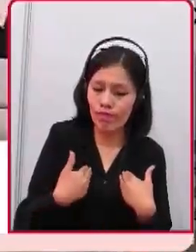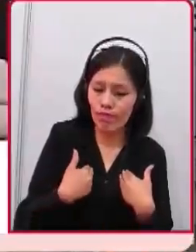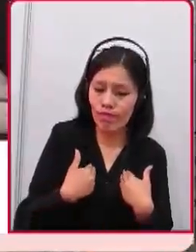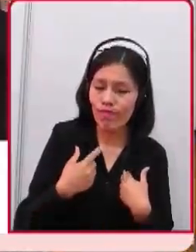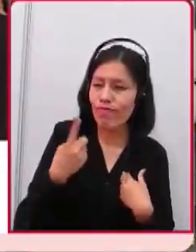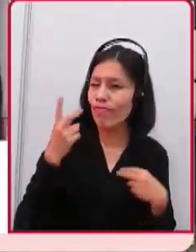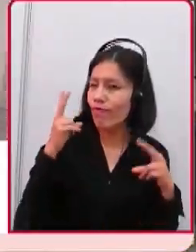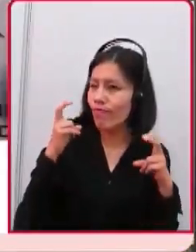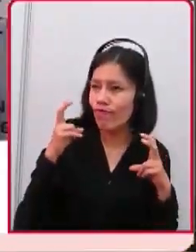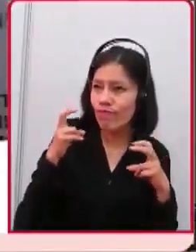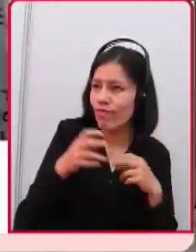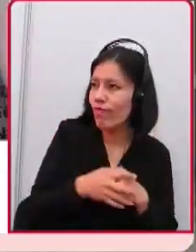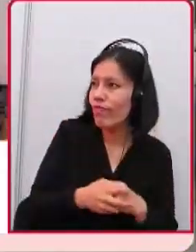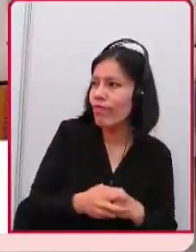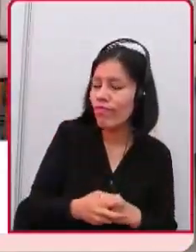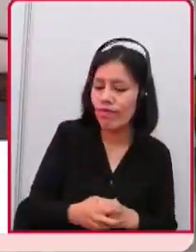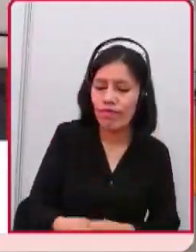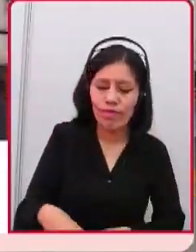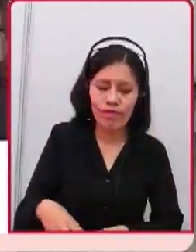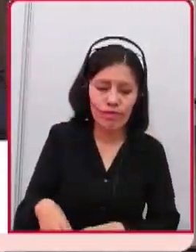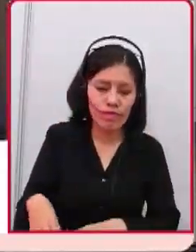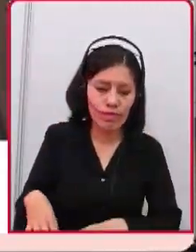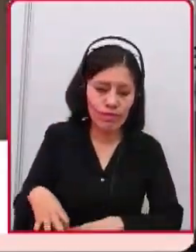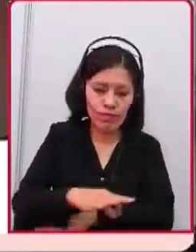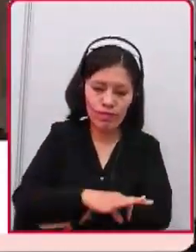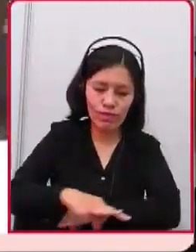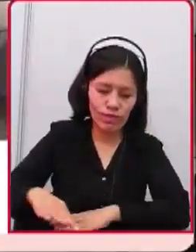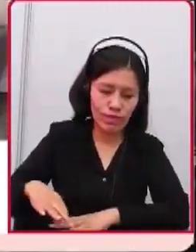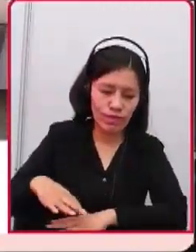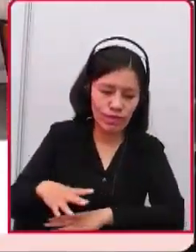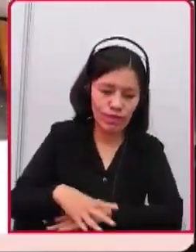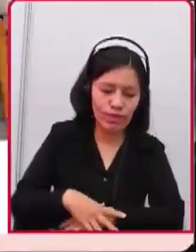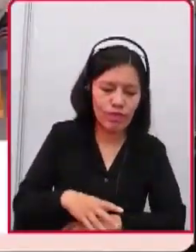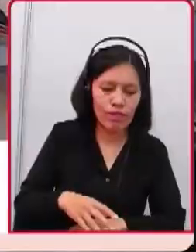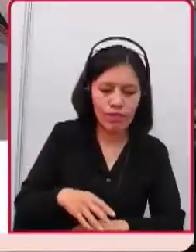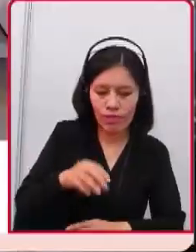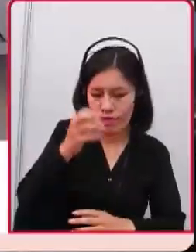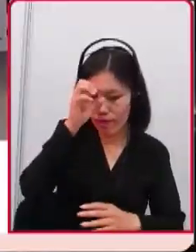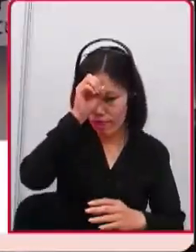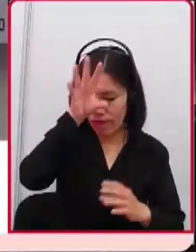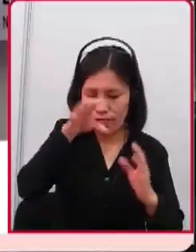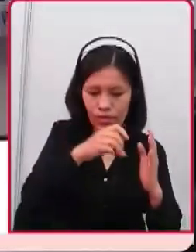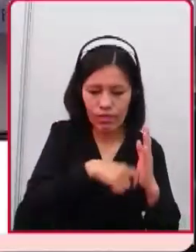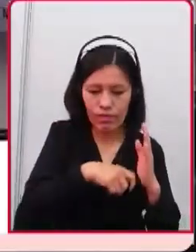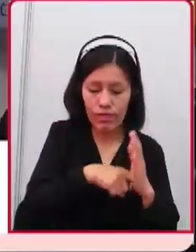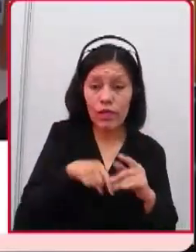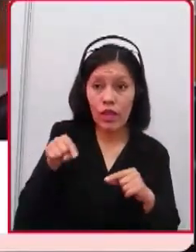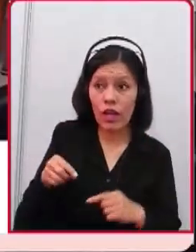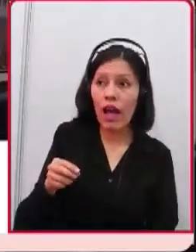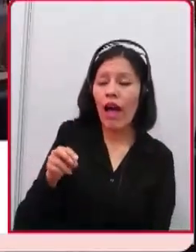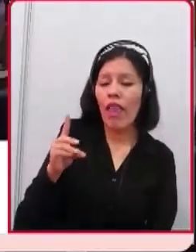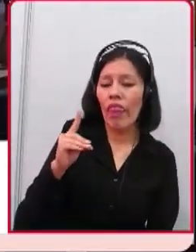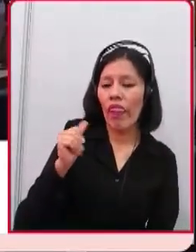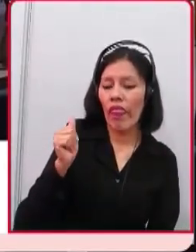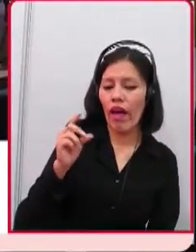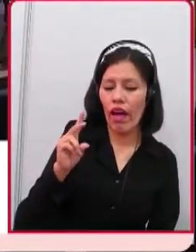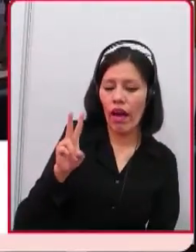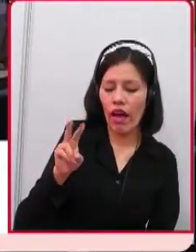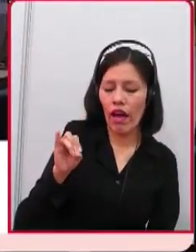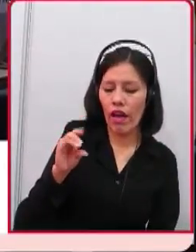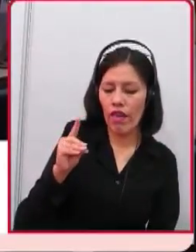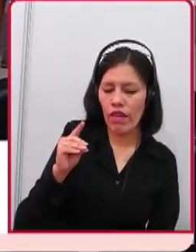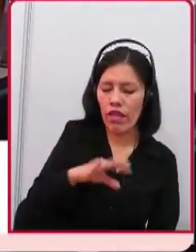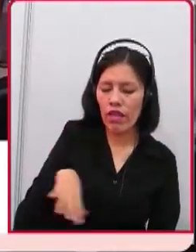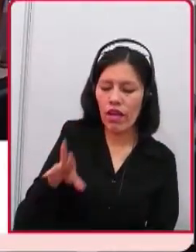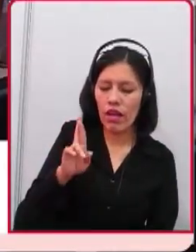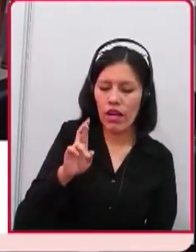y economía minera. Por favor, les invitamos a pasar al podio a David Ramírez, responsable de estudios económicos del Ministerio de